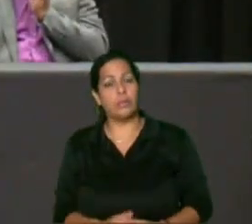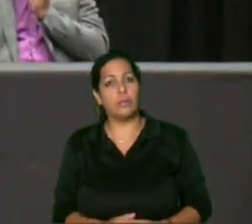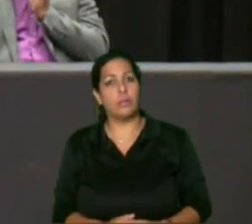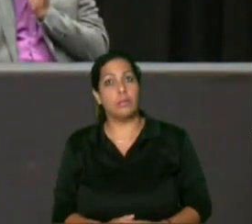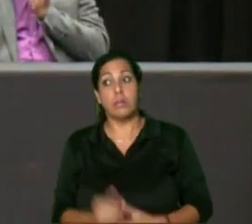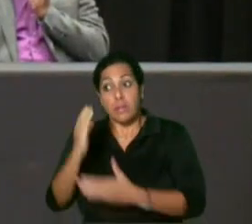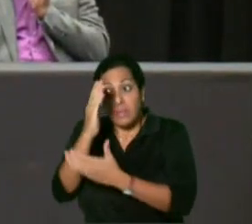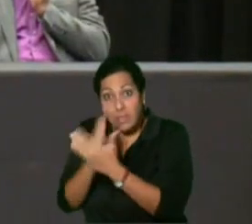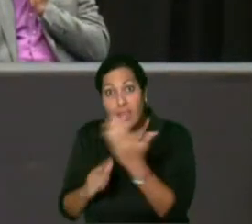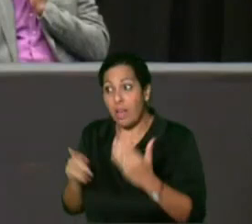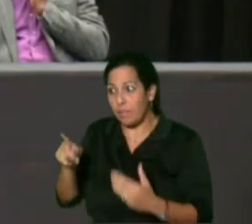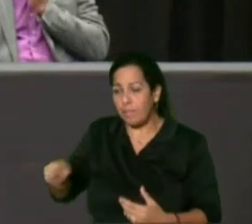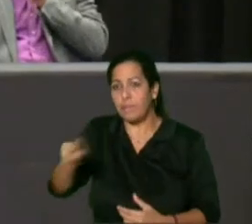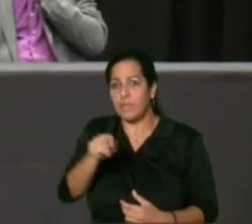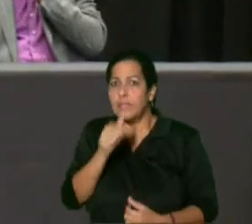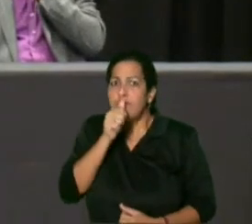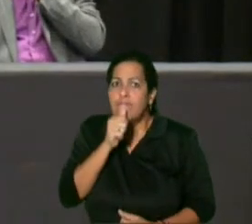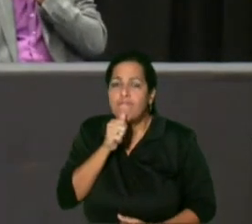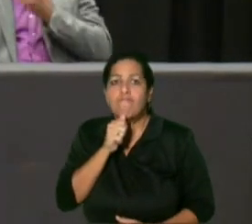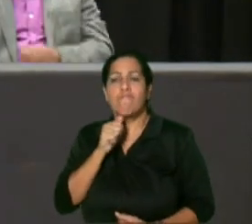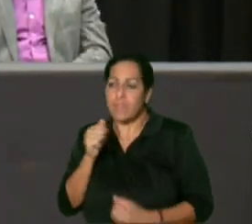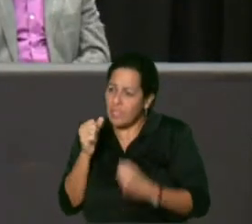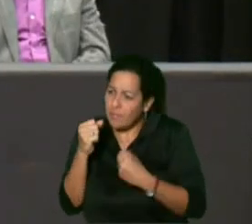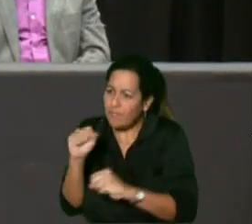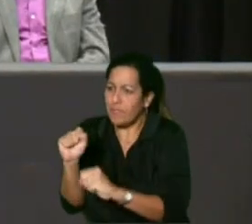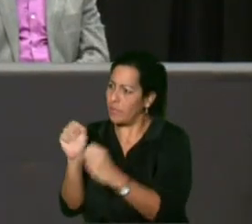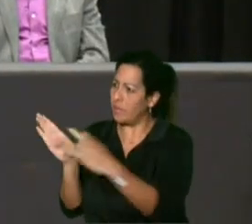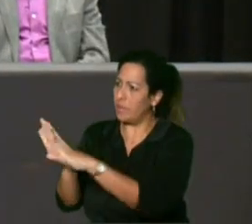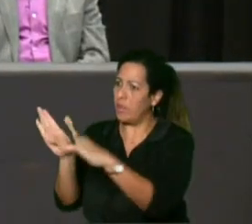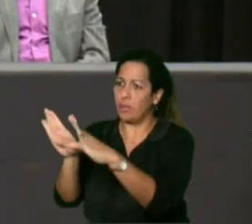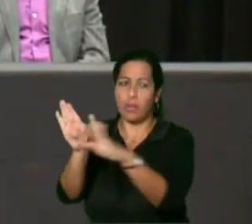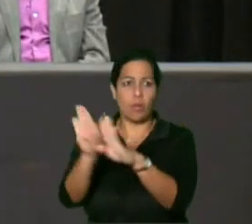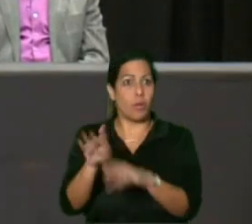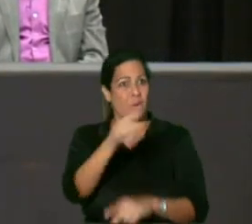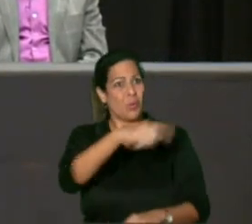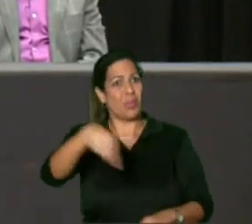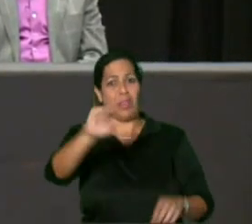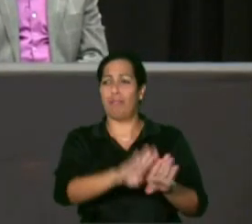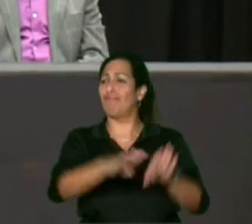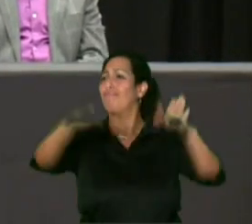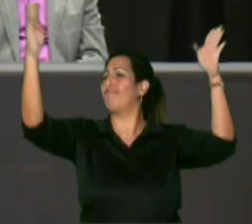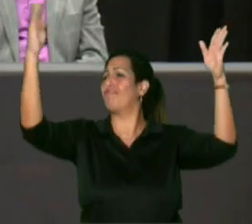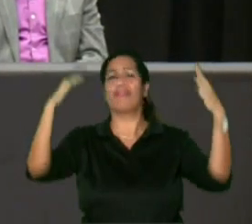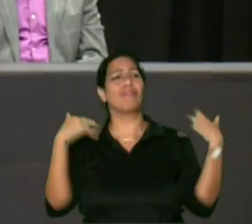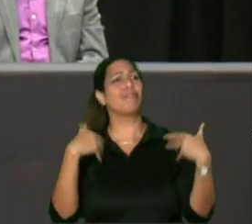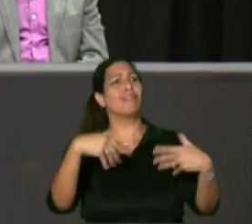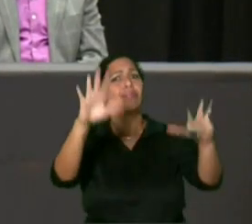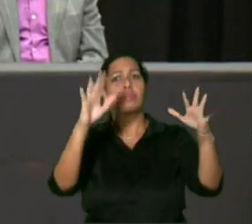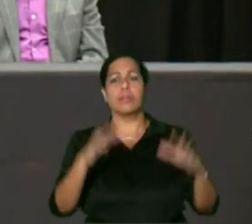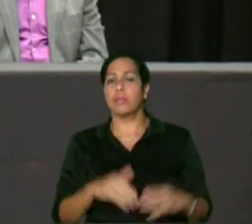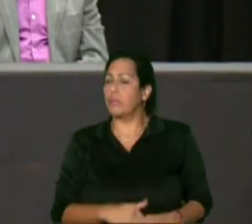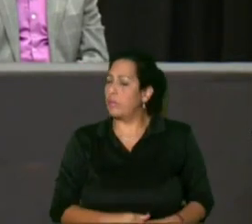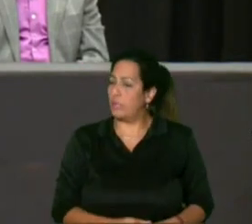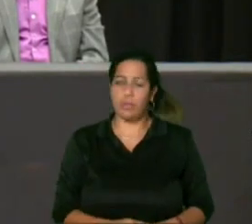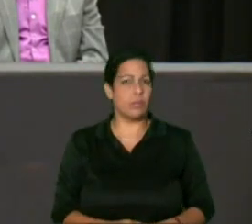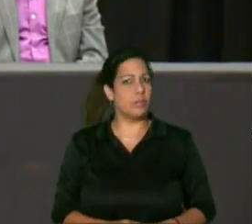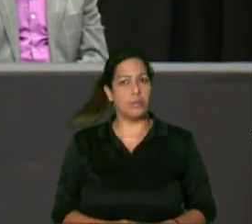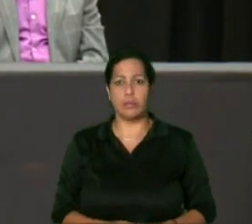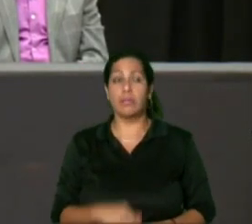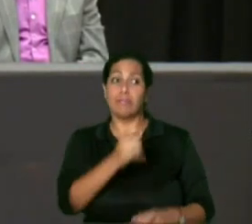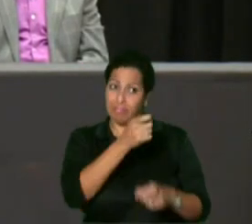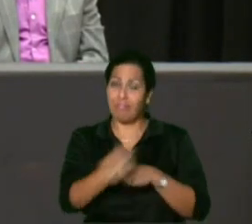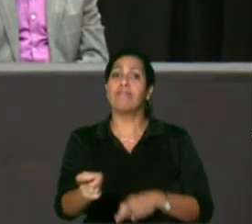están sacrificando el servicio a nuestra gente porque están cerrados o porque están limitados en la capacidad de personas que puedan tener,